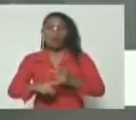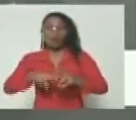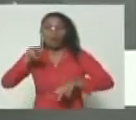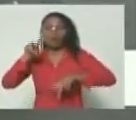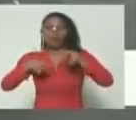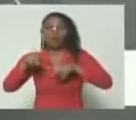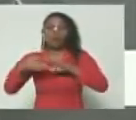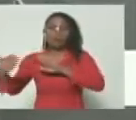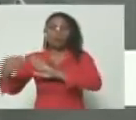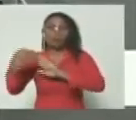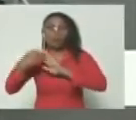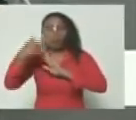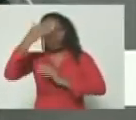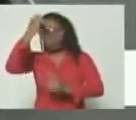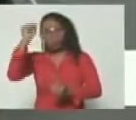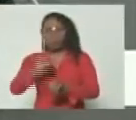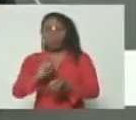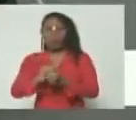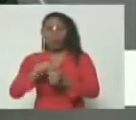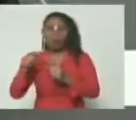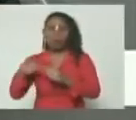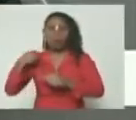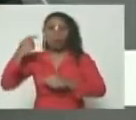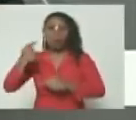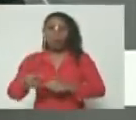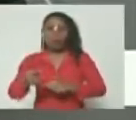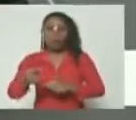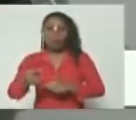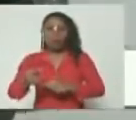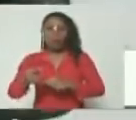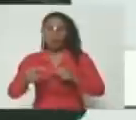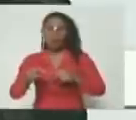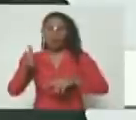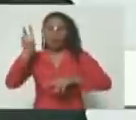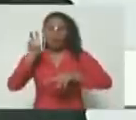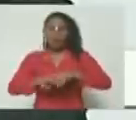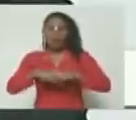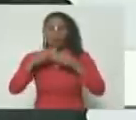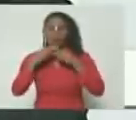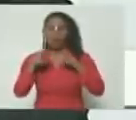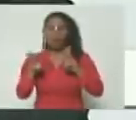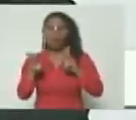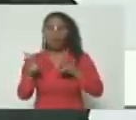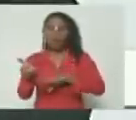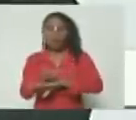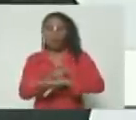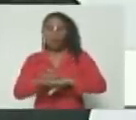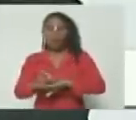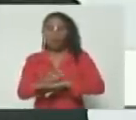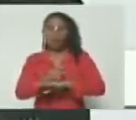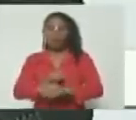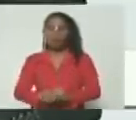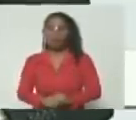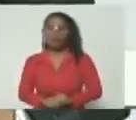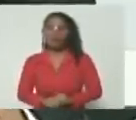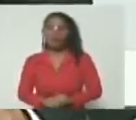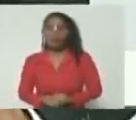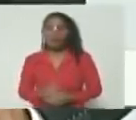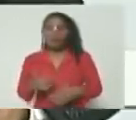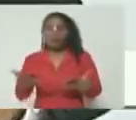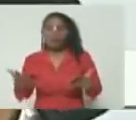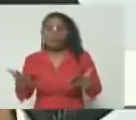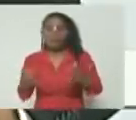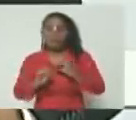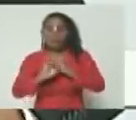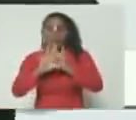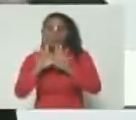ataque brutal que podría venir mañana por habernos sentado públicamente con el gobierno. Y que